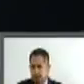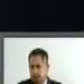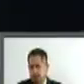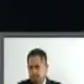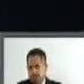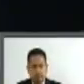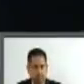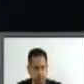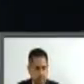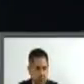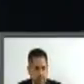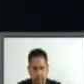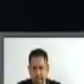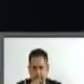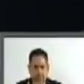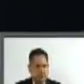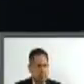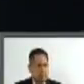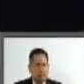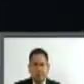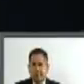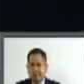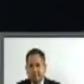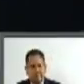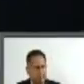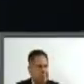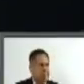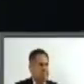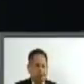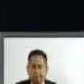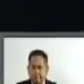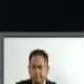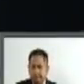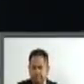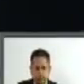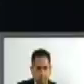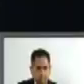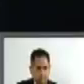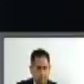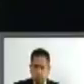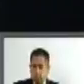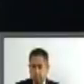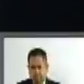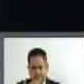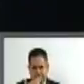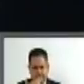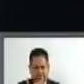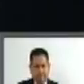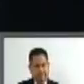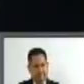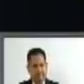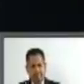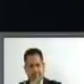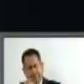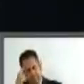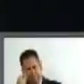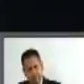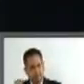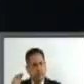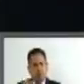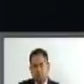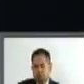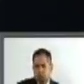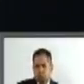programa que refleja los beneficios de la movilidad laboral regional y que incentiva un mutuo conocimiento y el